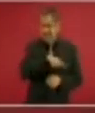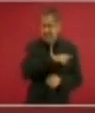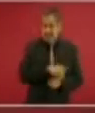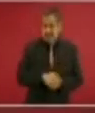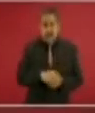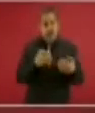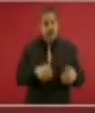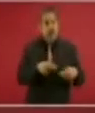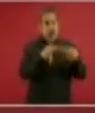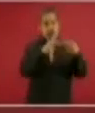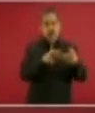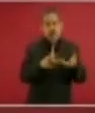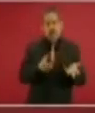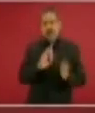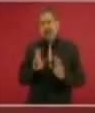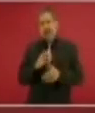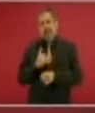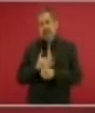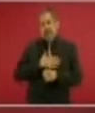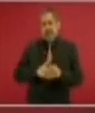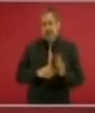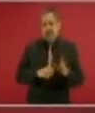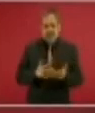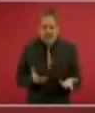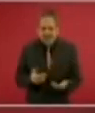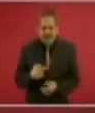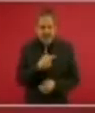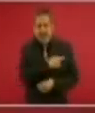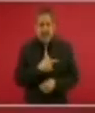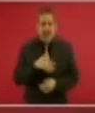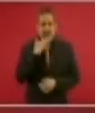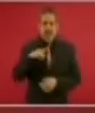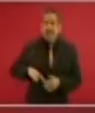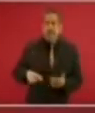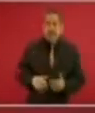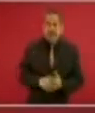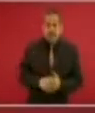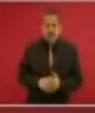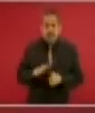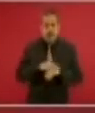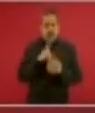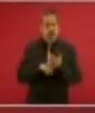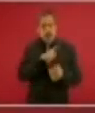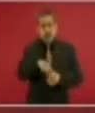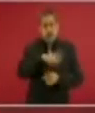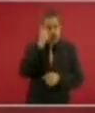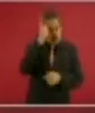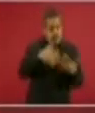aplican esto. ¿Por qué? actúan con humanismo.